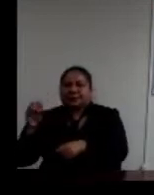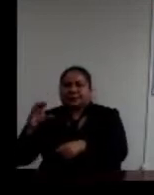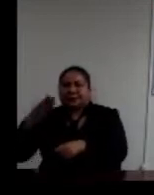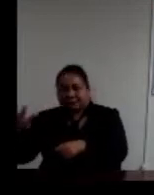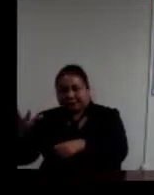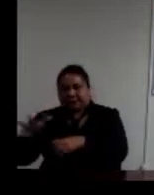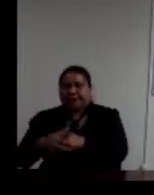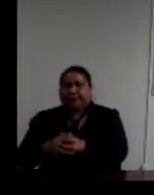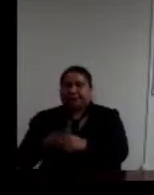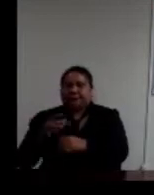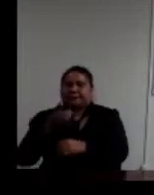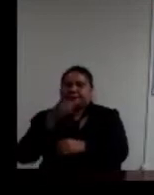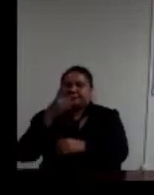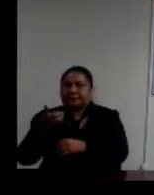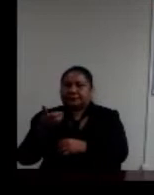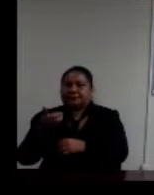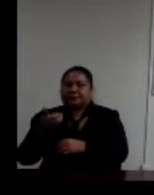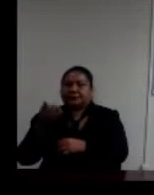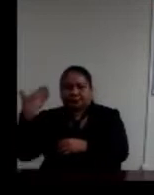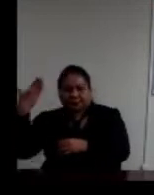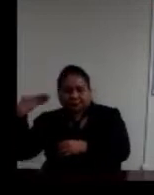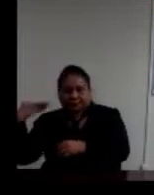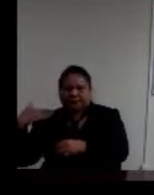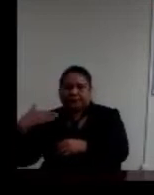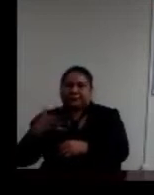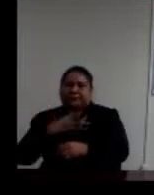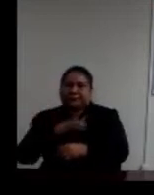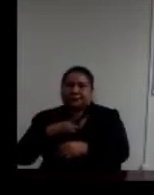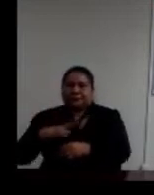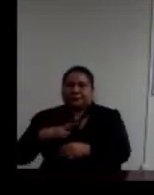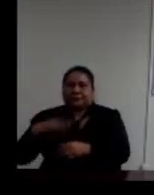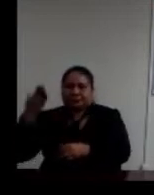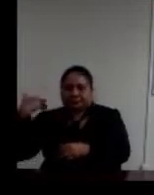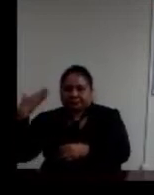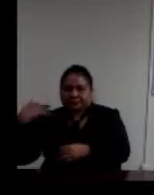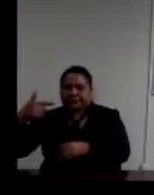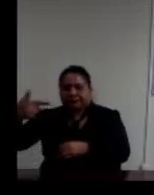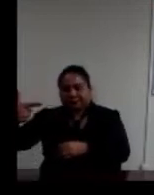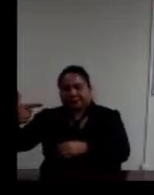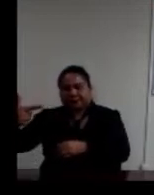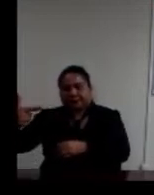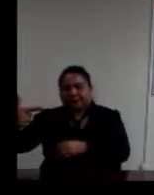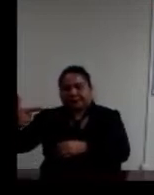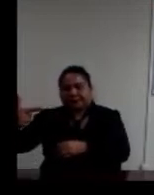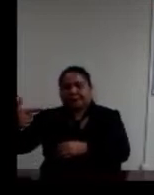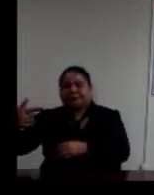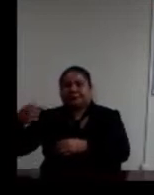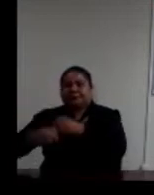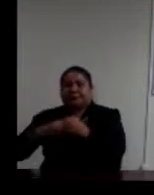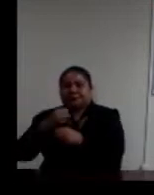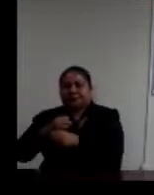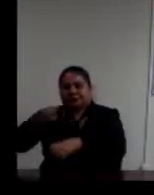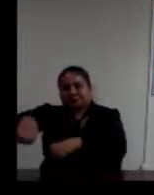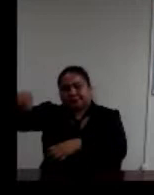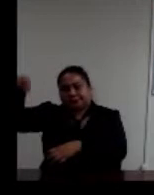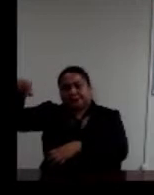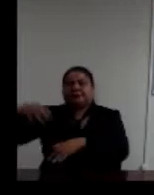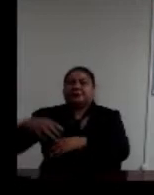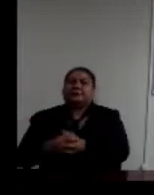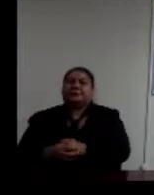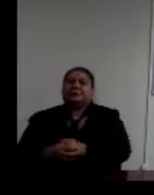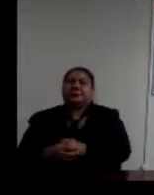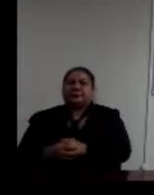que los síntomas anteriores deben de aparecer antes de los 7 años de edad. Bueno, en cuanto